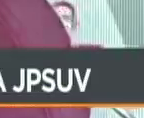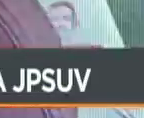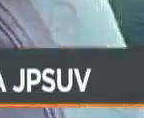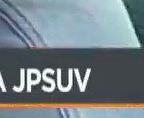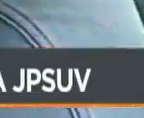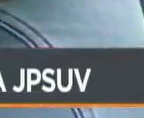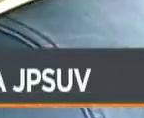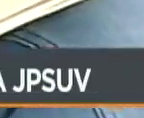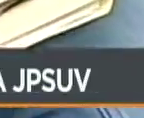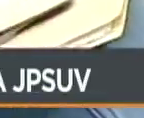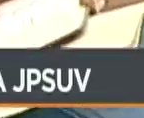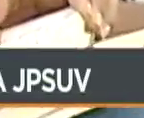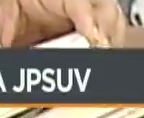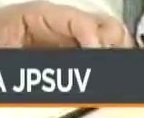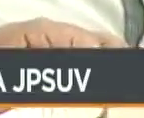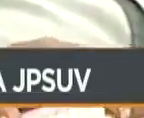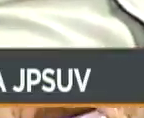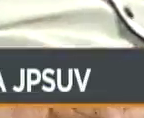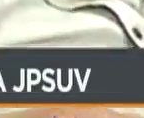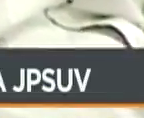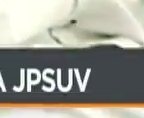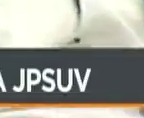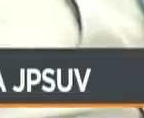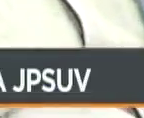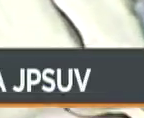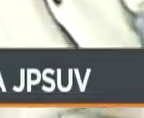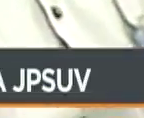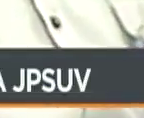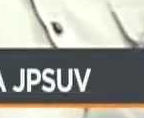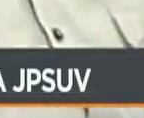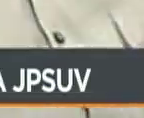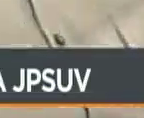5 millones 600 mil colombianos